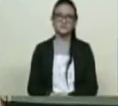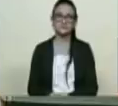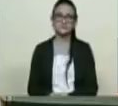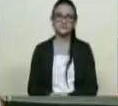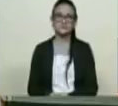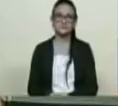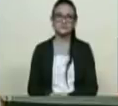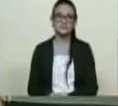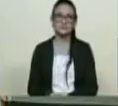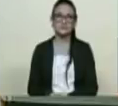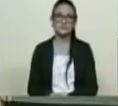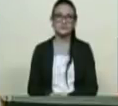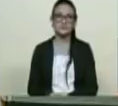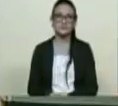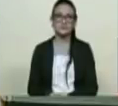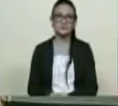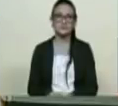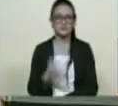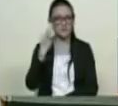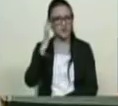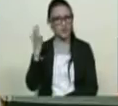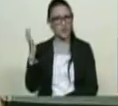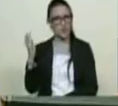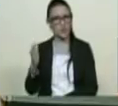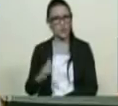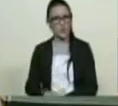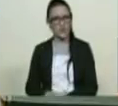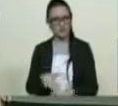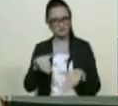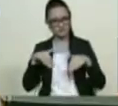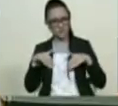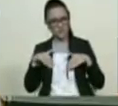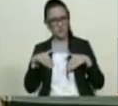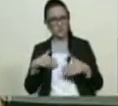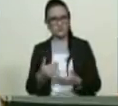¿No les parece una locura el llamado a la abstención, un salto al vacío?